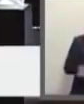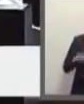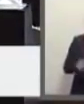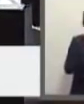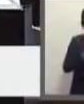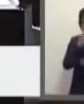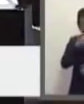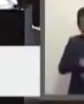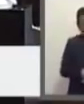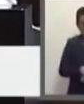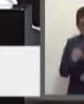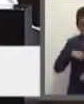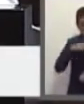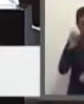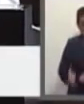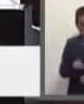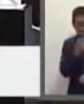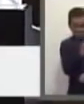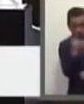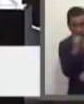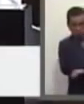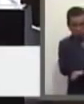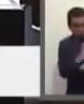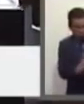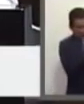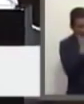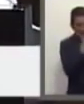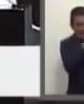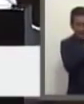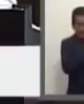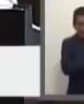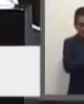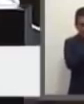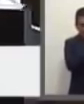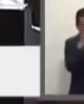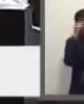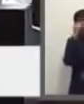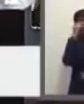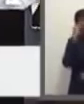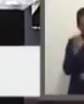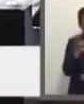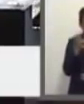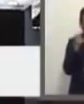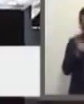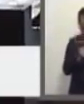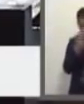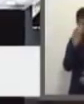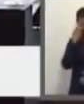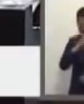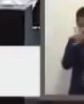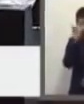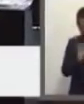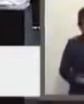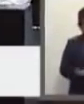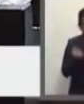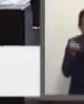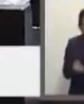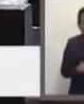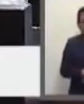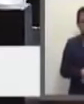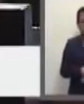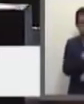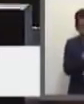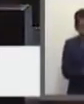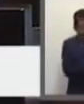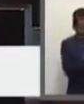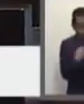si permitiéramos la construcción del aeropuerto en el lago de Texcoco. No les vamos a permitir su negocio. Si Slim